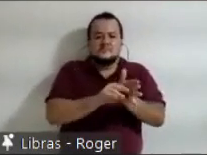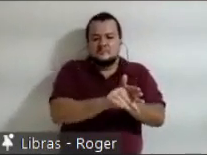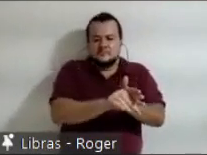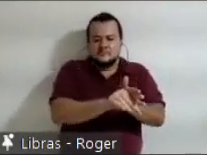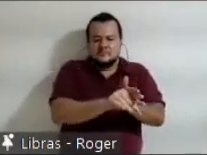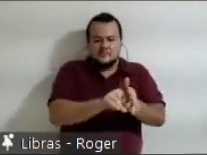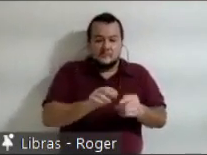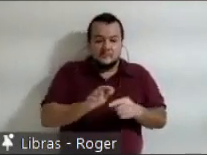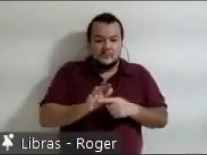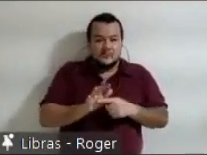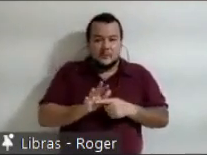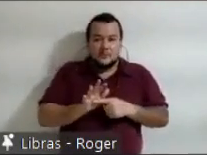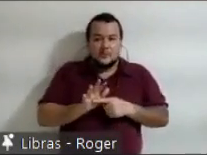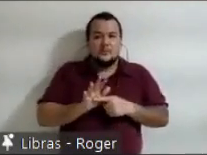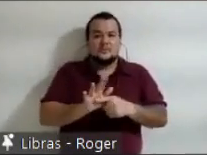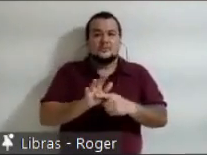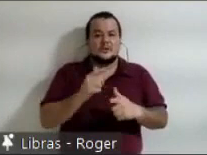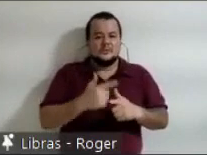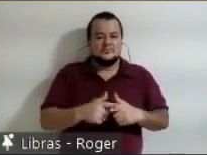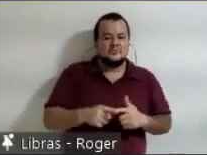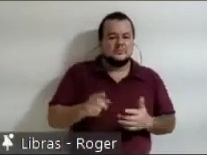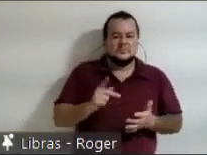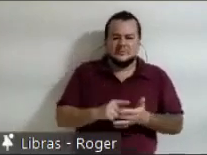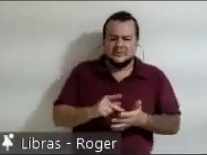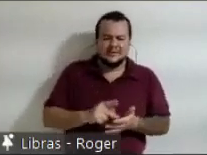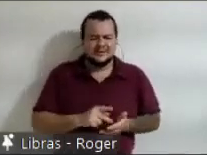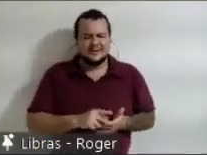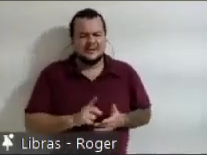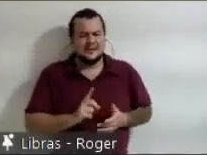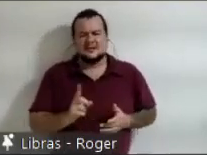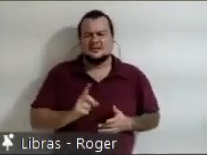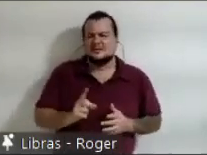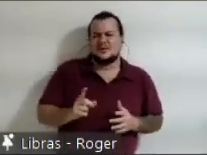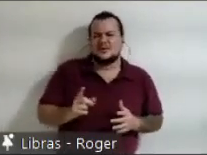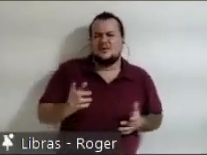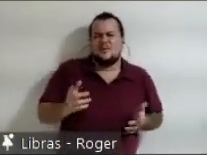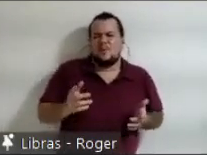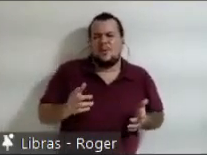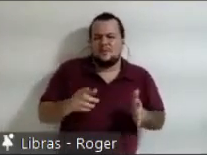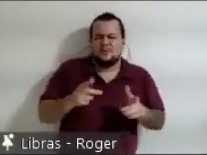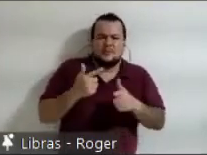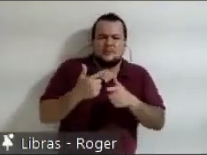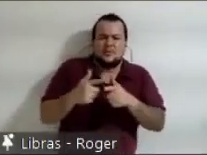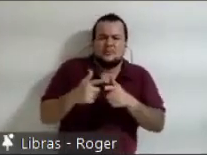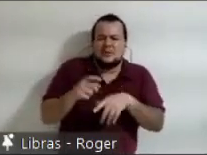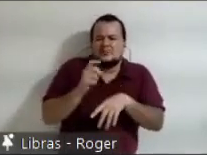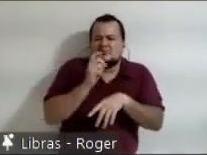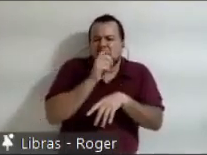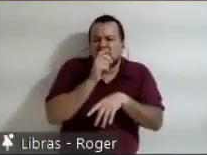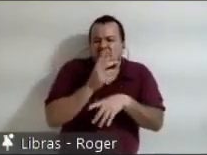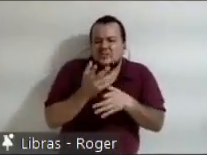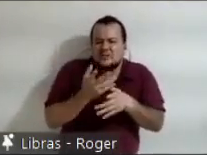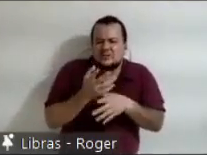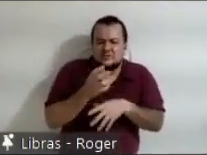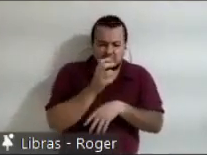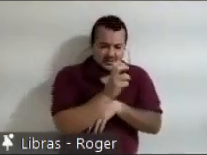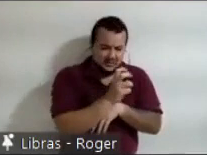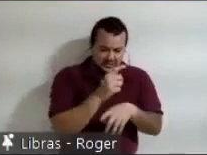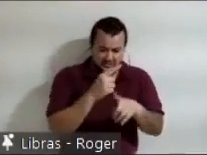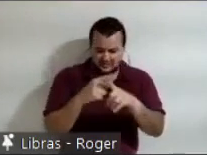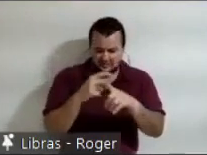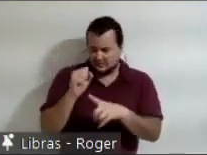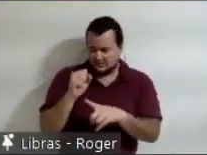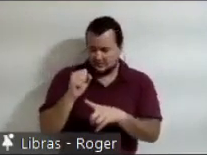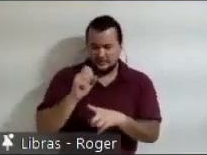problemas no una ficción de problema 5x8 no es un verdadero problema porque ya sabemos la